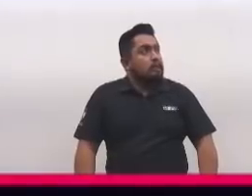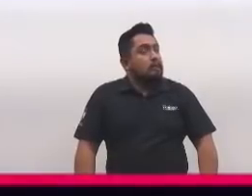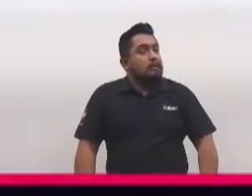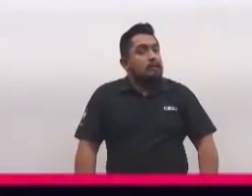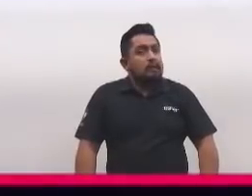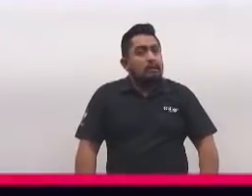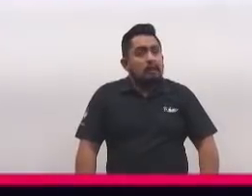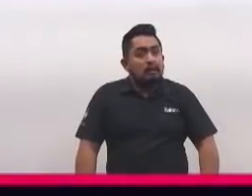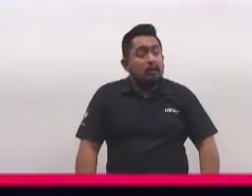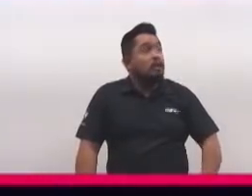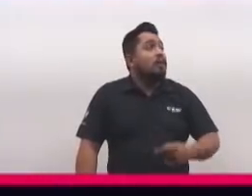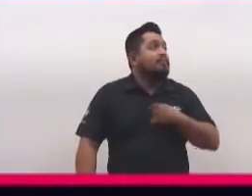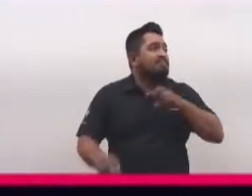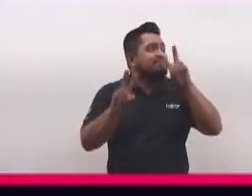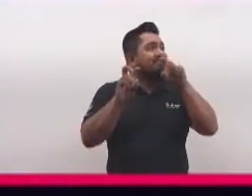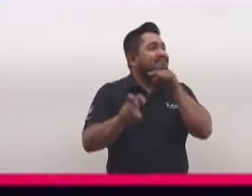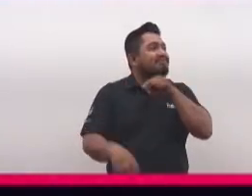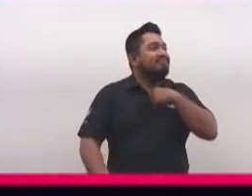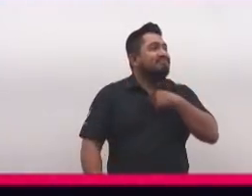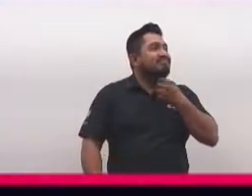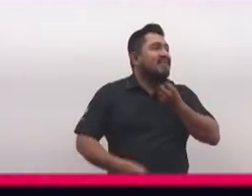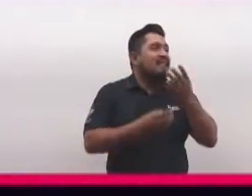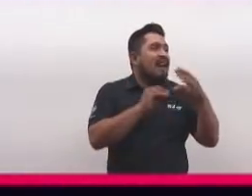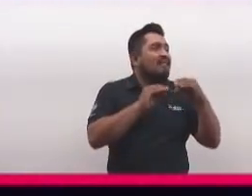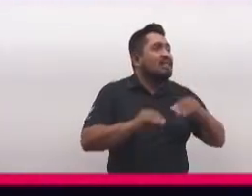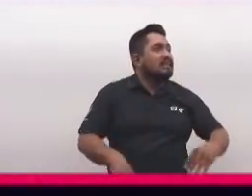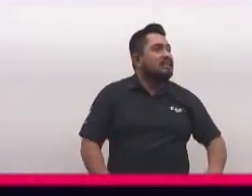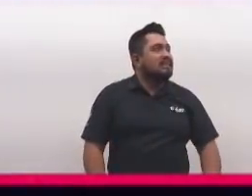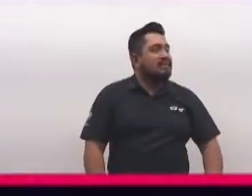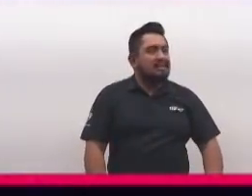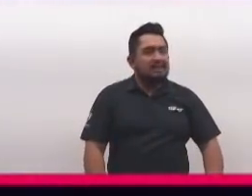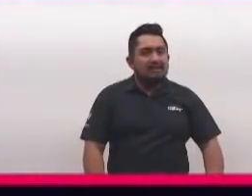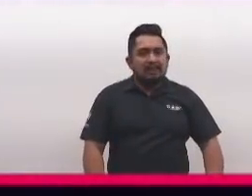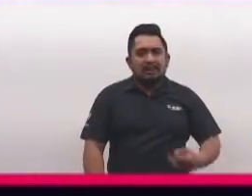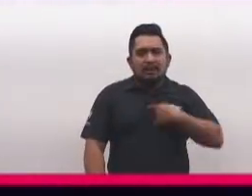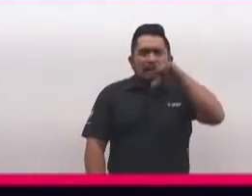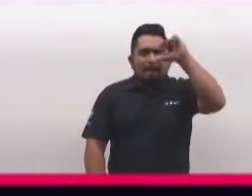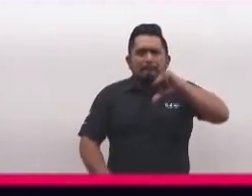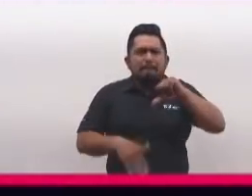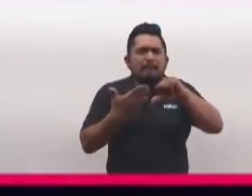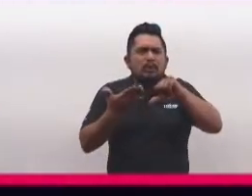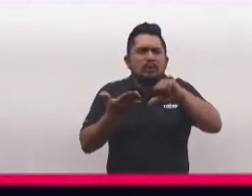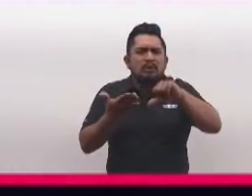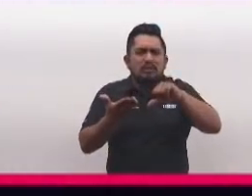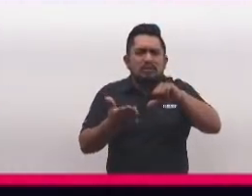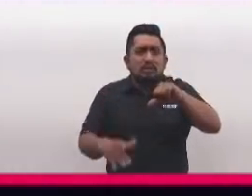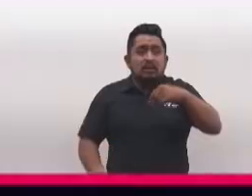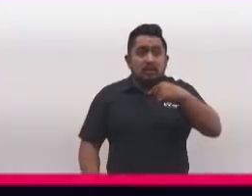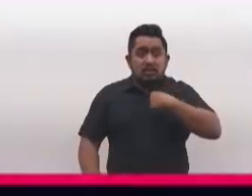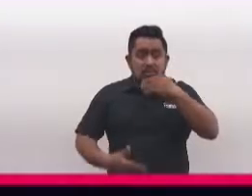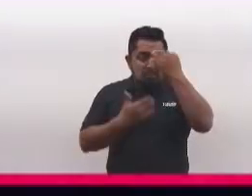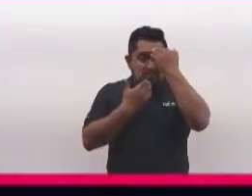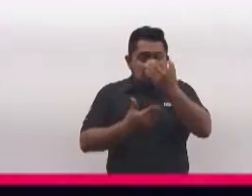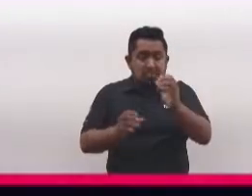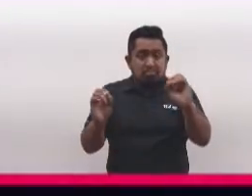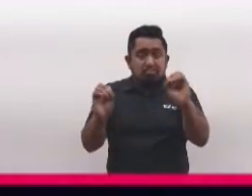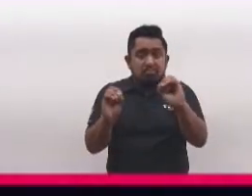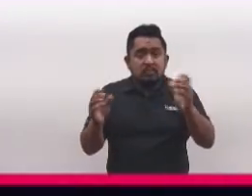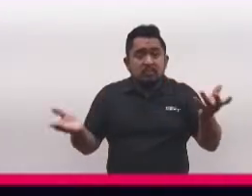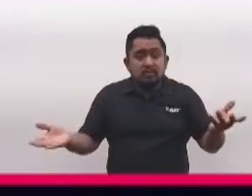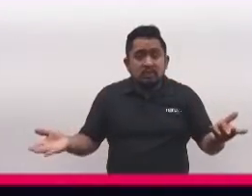de eso le quería hablar le dije yo juego porque me fue mal por desobediente